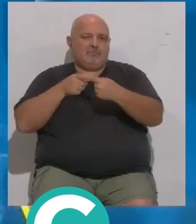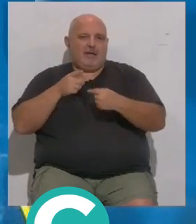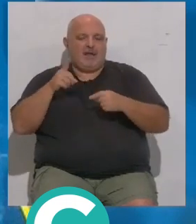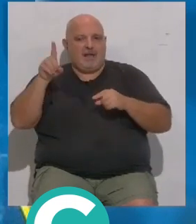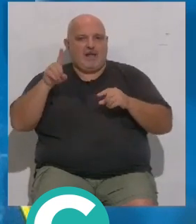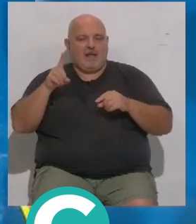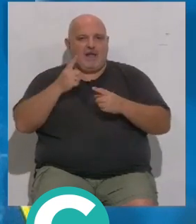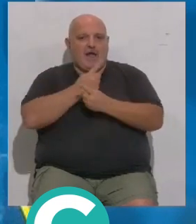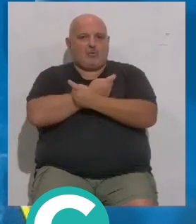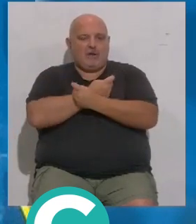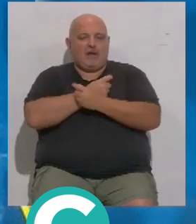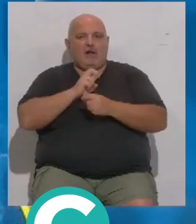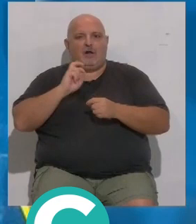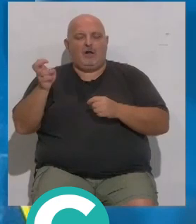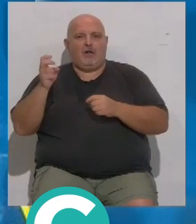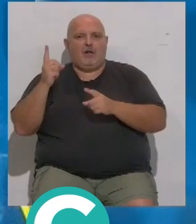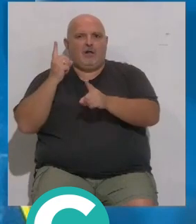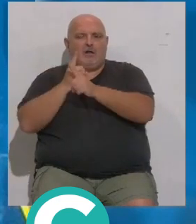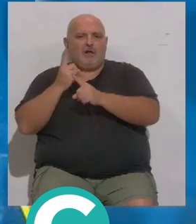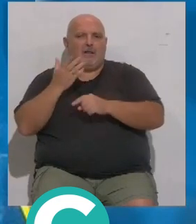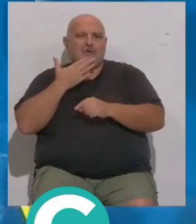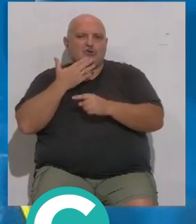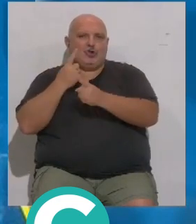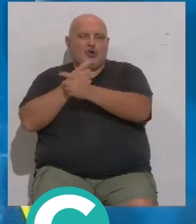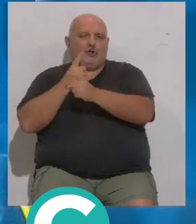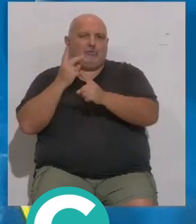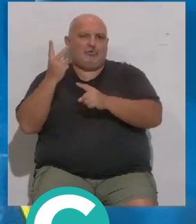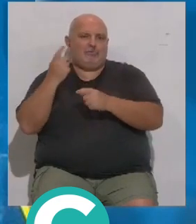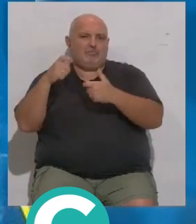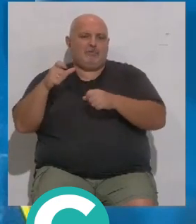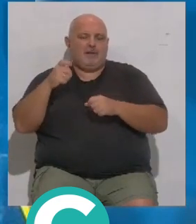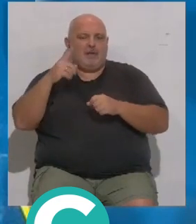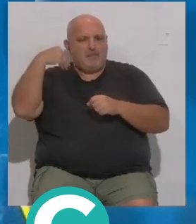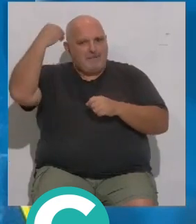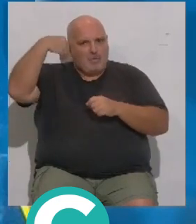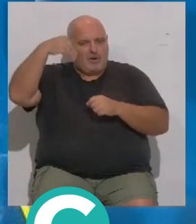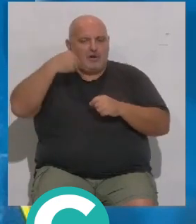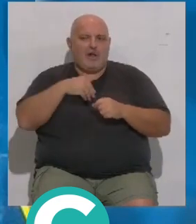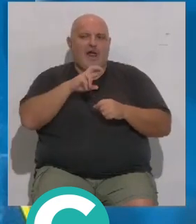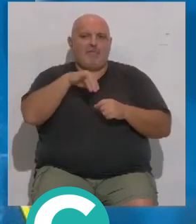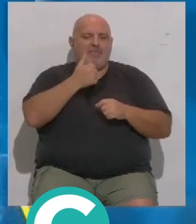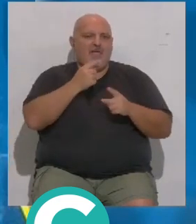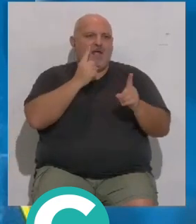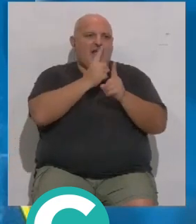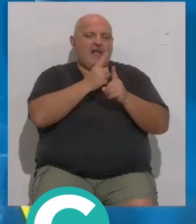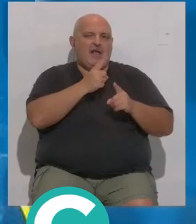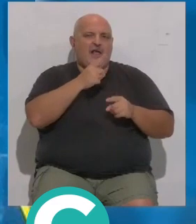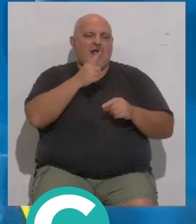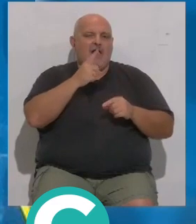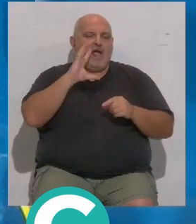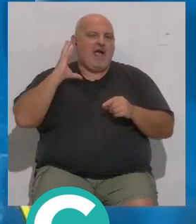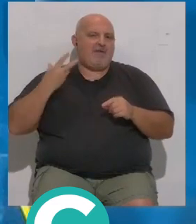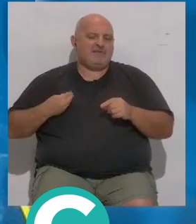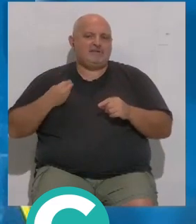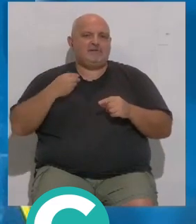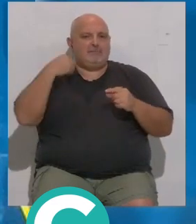Austria. Bongonda jugará contra Burkina Faso y Sierra Leona en 2 amistosos en Marruecos. Arzamendi va a enfrentar a Emiratos Árabes y